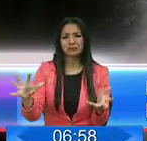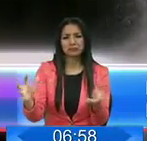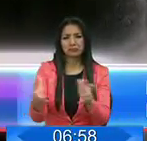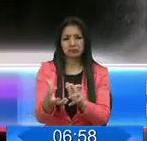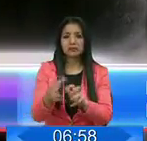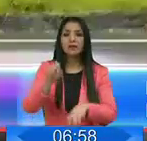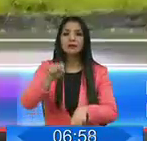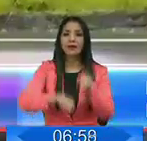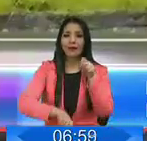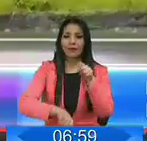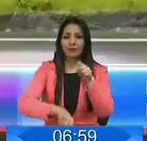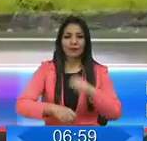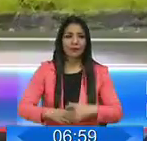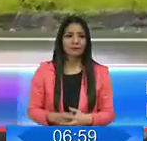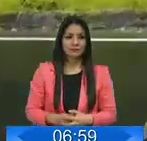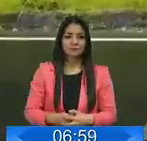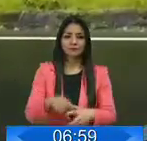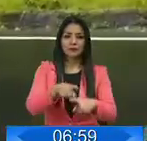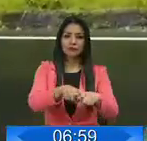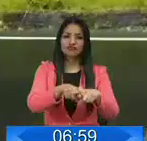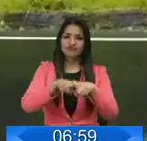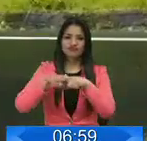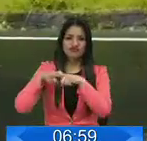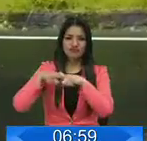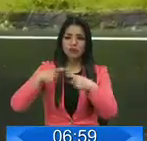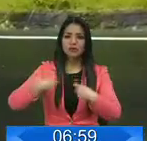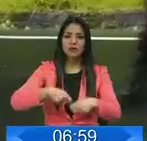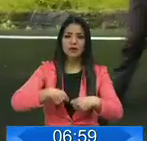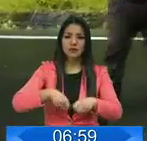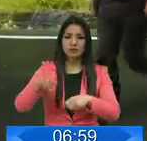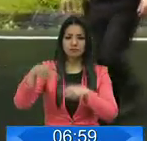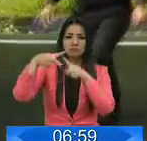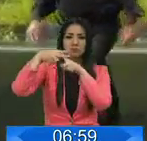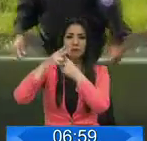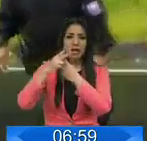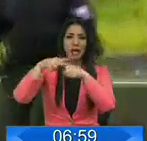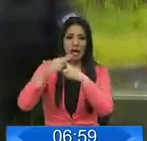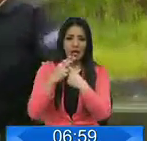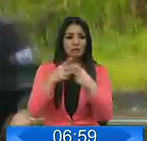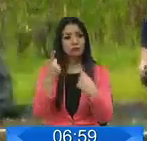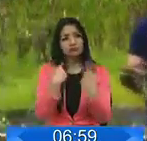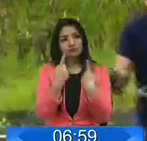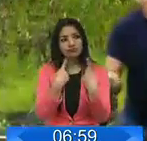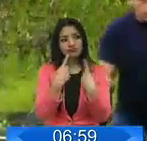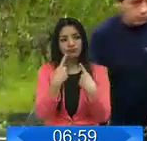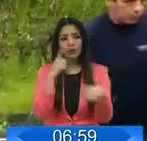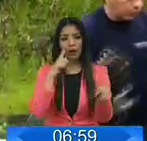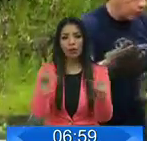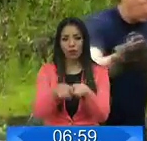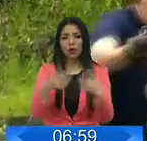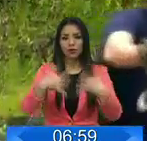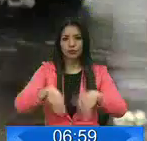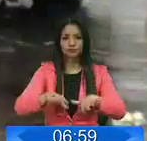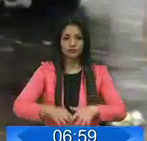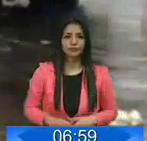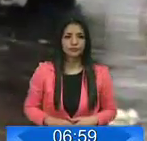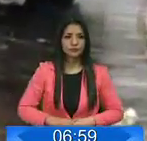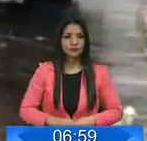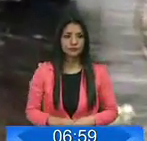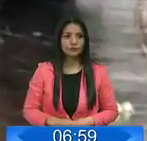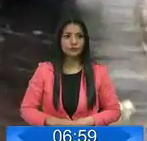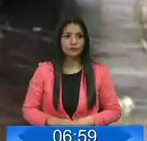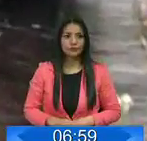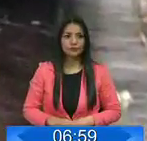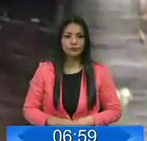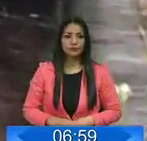frontal, siendo remolcada a un taller mecánico luego que las partes involucradas alcanzaron un acuerdo. Informó